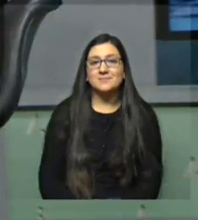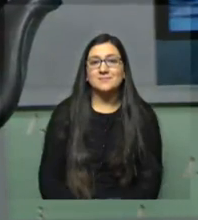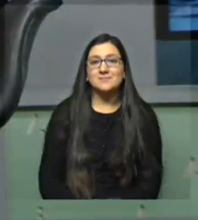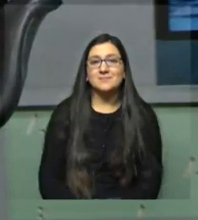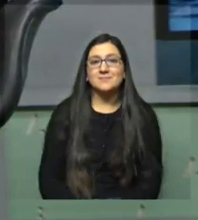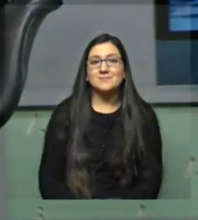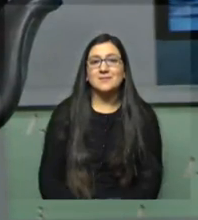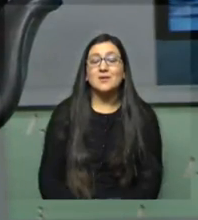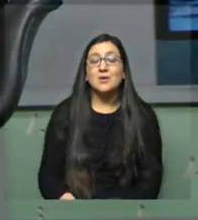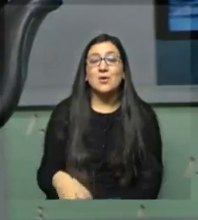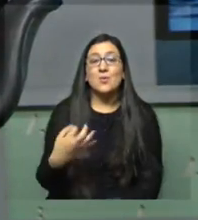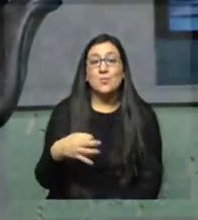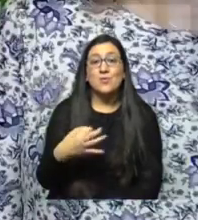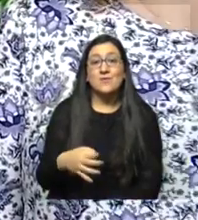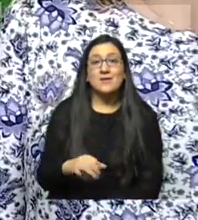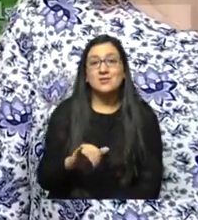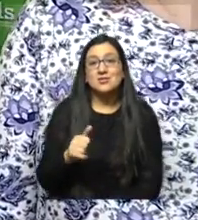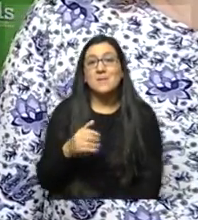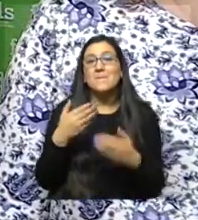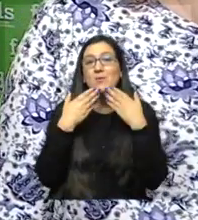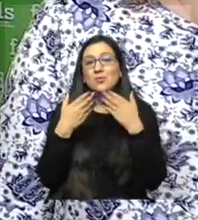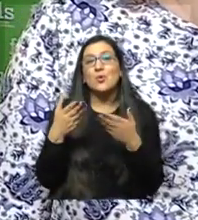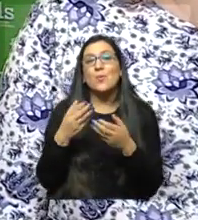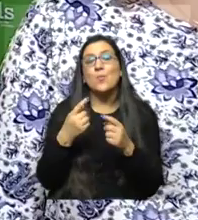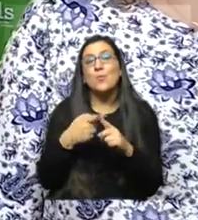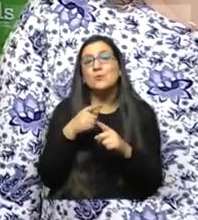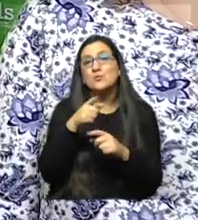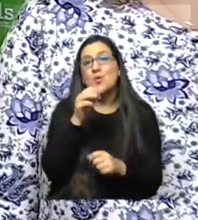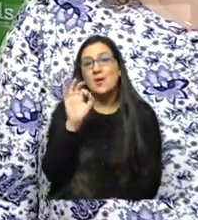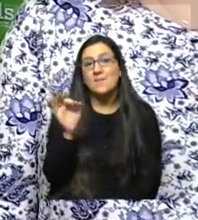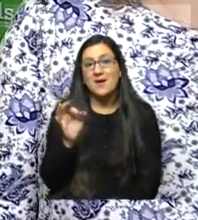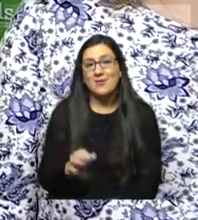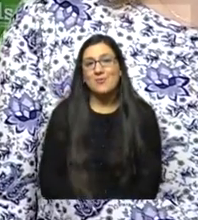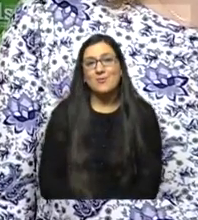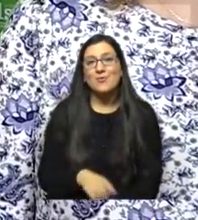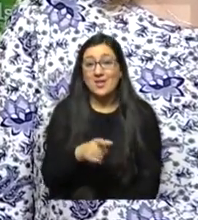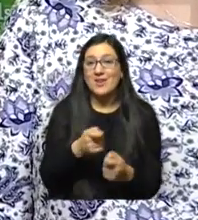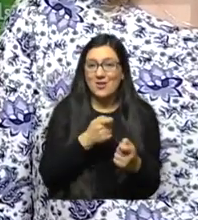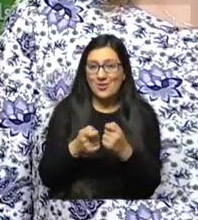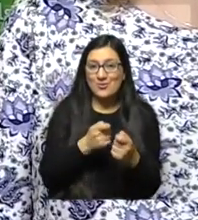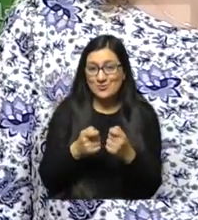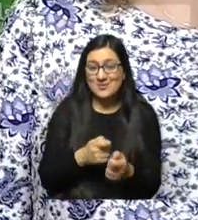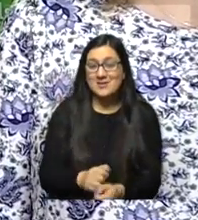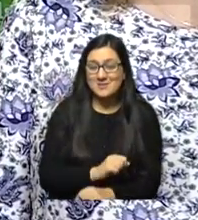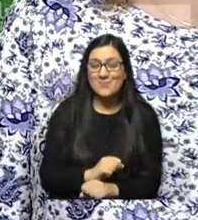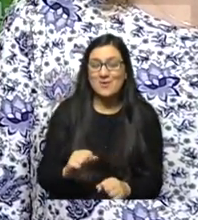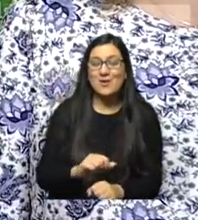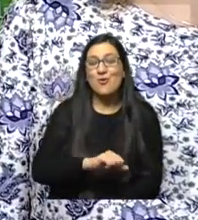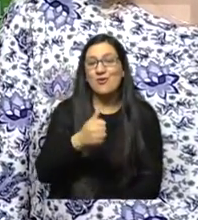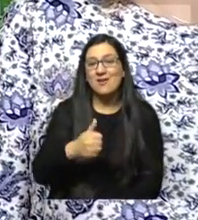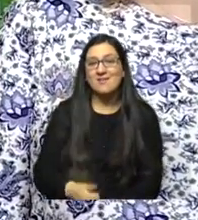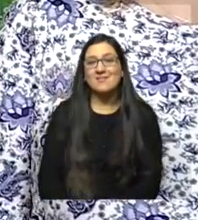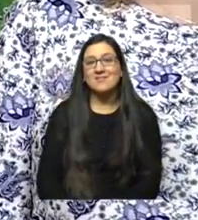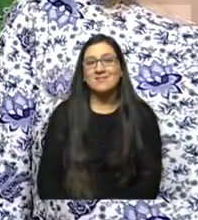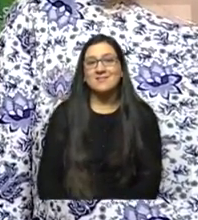bien. Lo averiguó el amigo Juan Pablo. ¿Averiguaste al hermano? La beca para el hermano, ahí está. Pero sale, sale. Usted negóciela, claro. Rodríguez. No pasa nada, ¿eh?